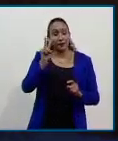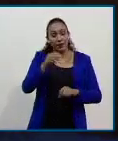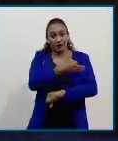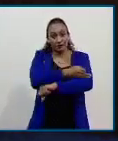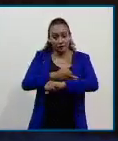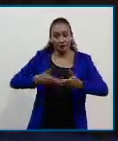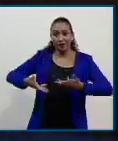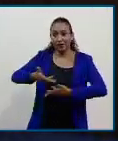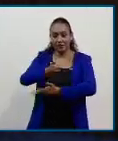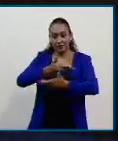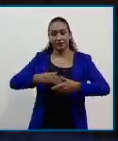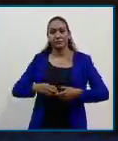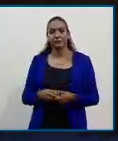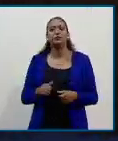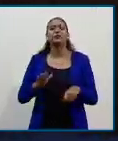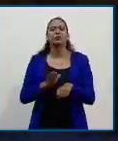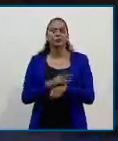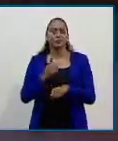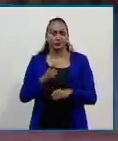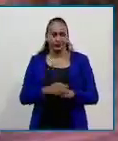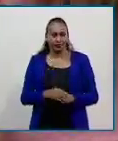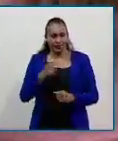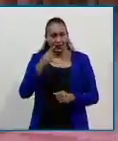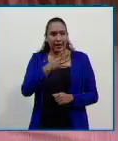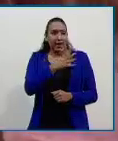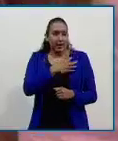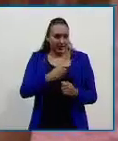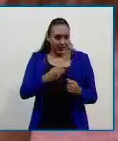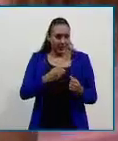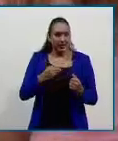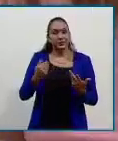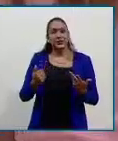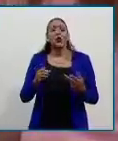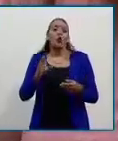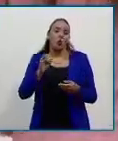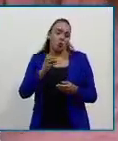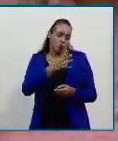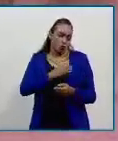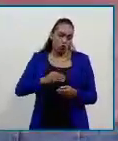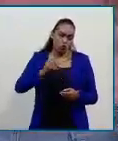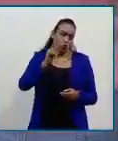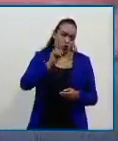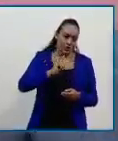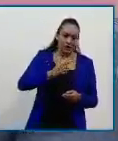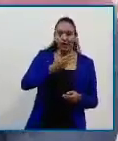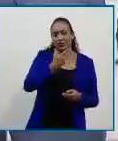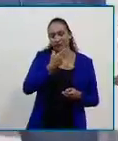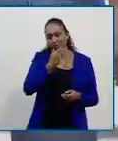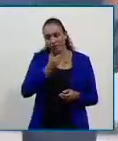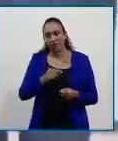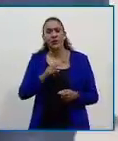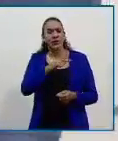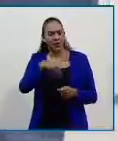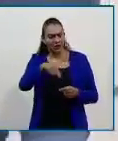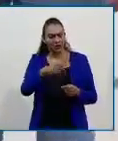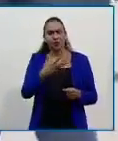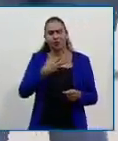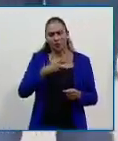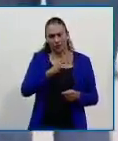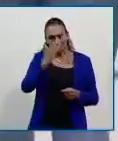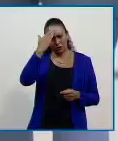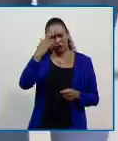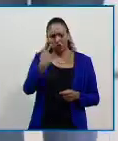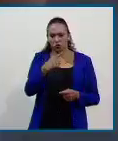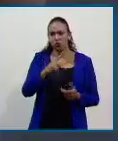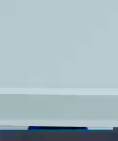familia. Lo anterior al establecer que las hijas e hijos de las parejas homoparentales tienen derecho al reconocimiento de su